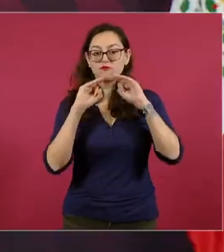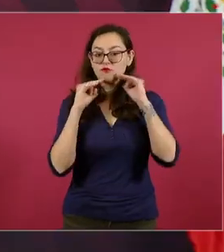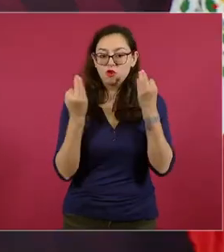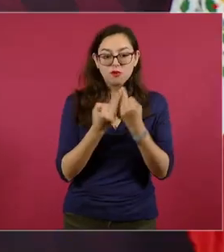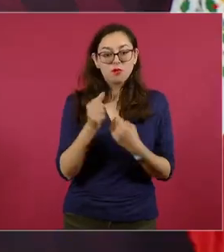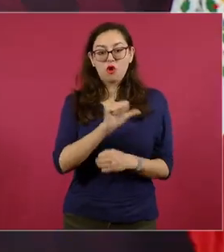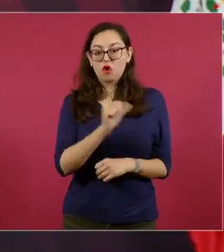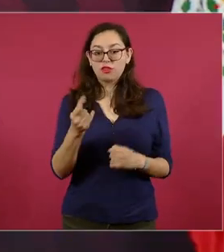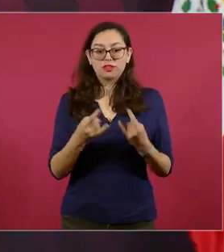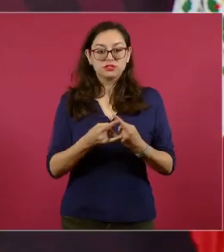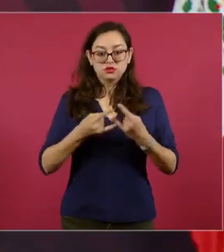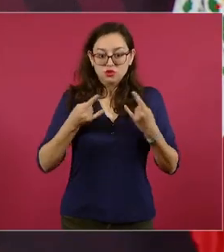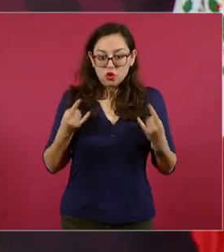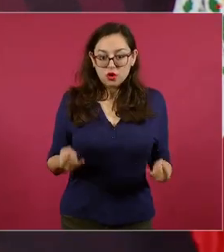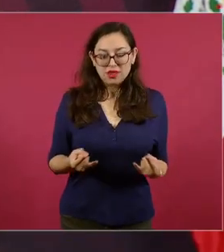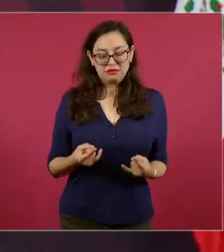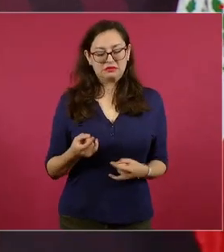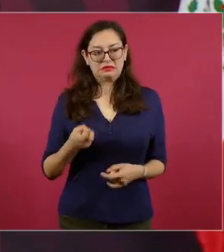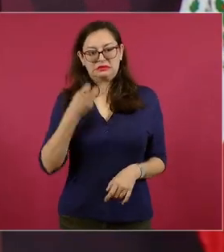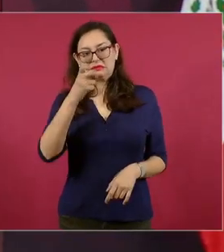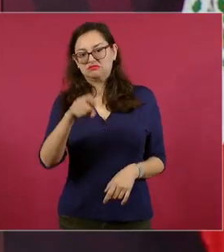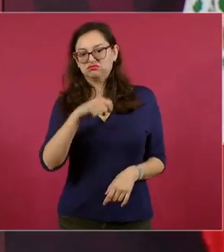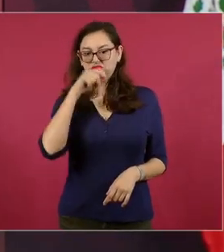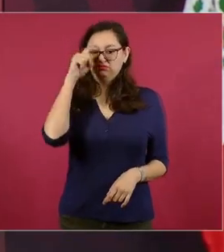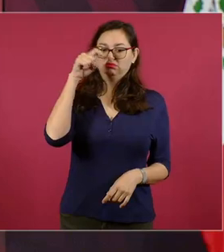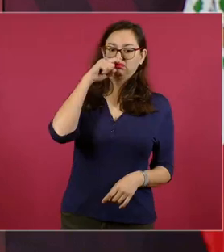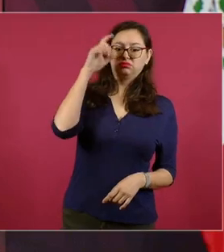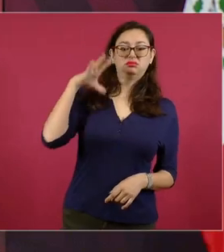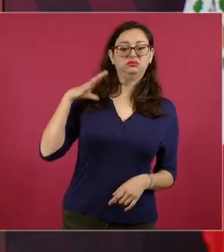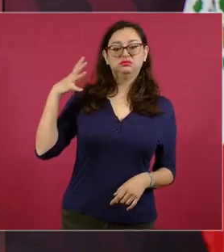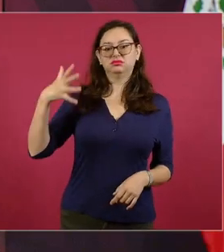y hacer a un lado la prepotencia,